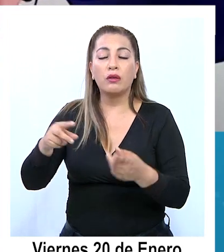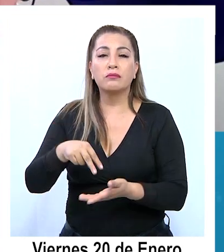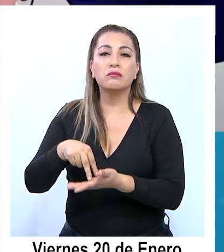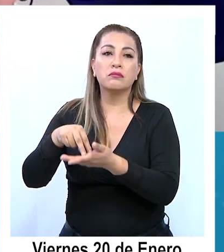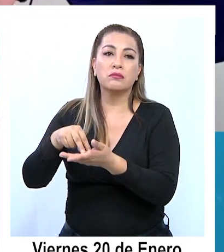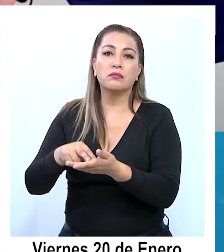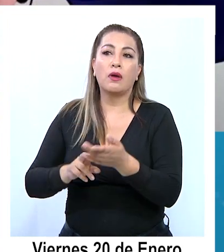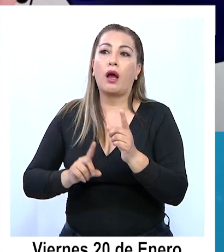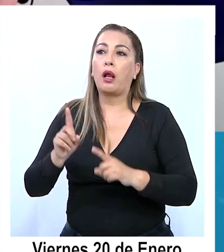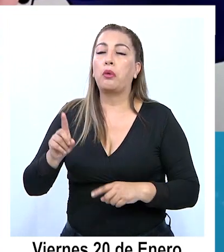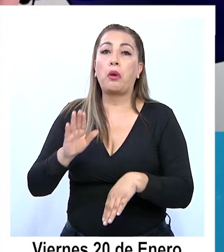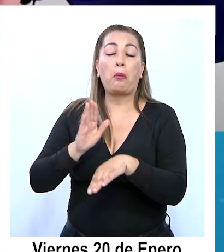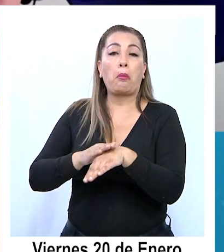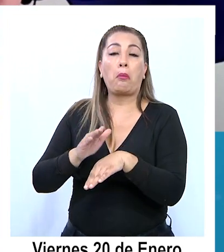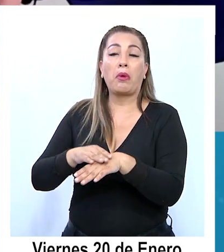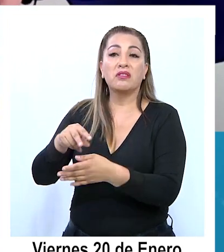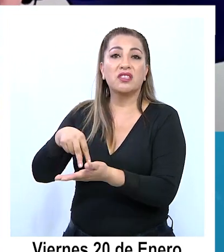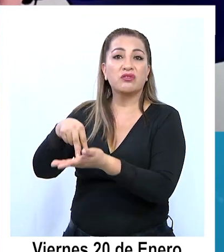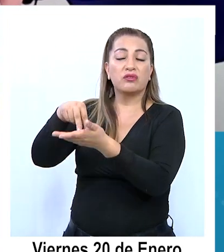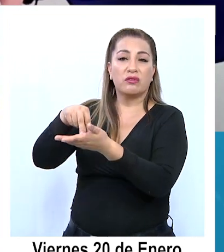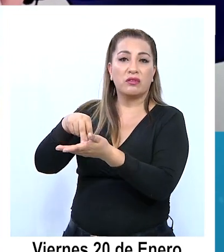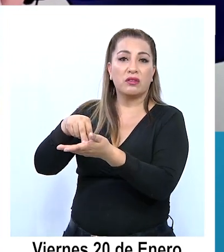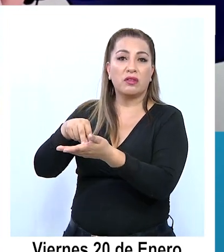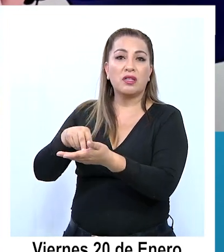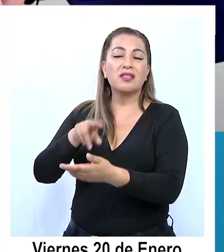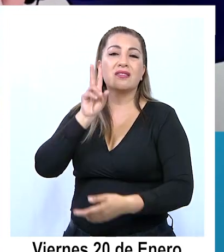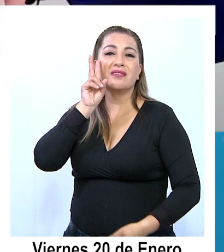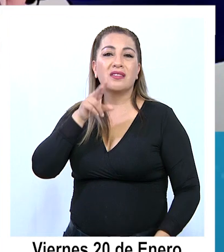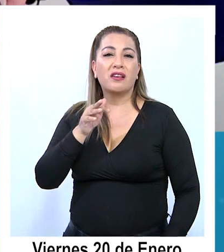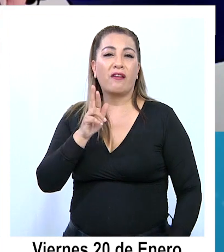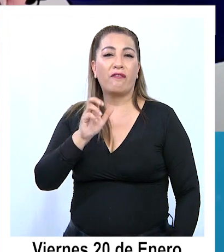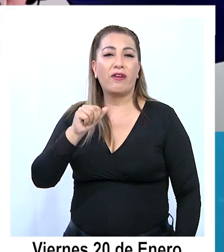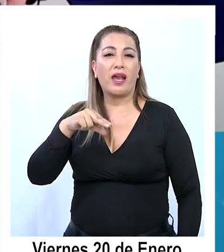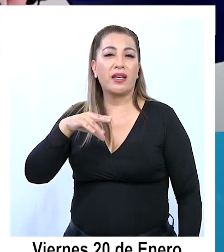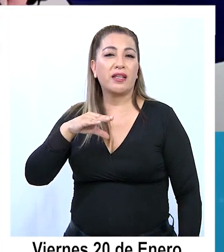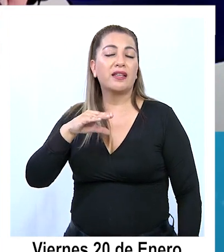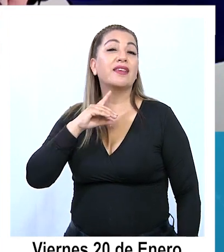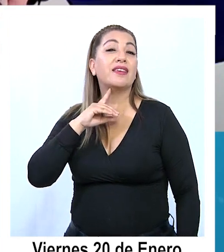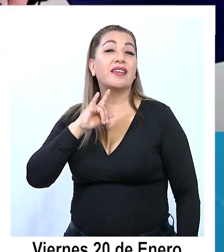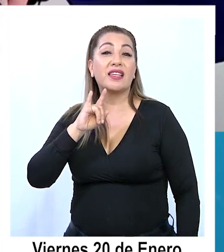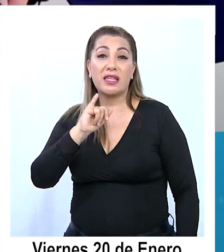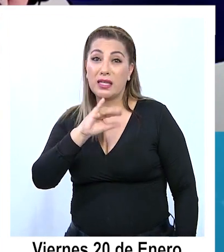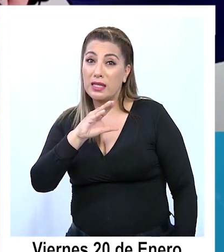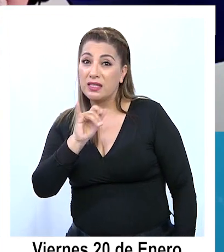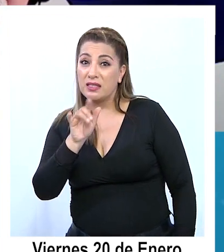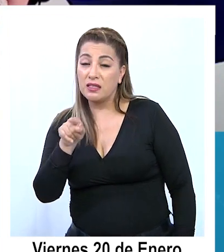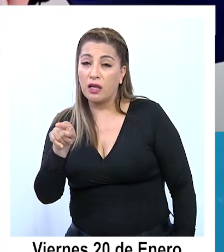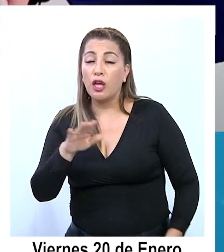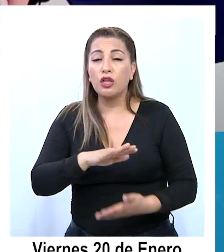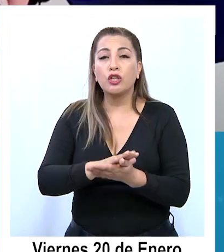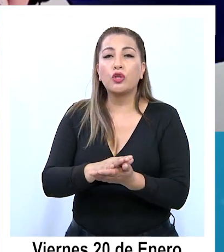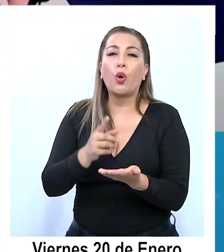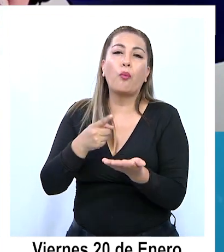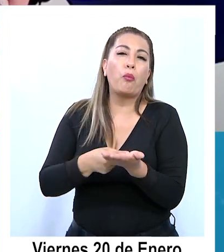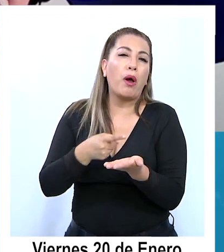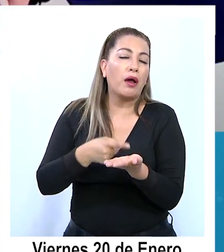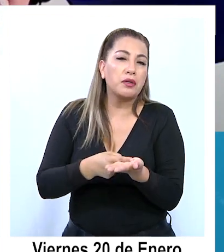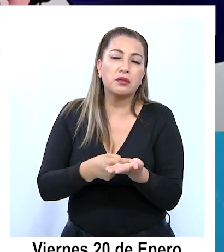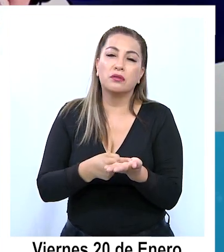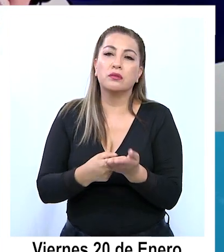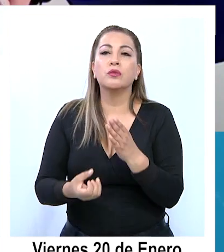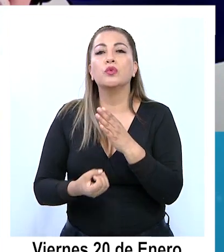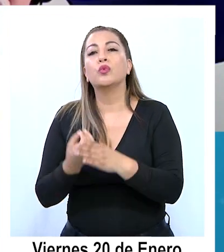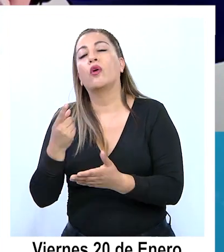tener una concesionaria o un sistema franco sin franquicias tributarias? Y todo lo relacionado con lo impuesto, un